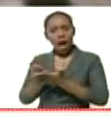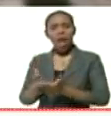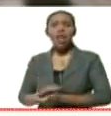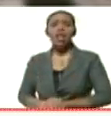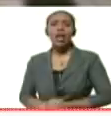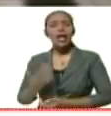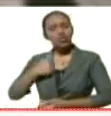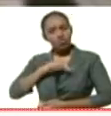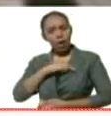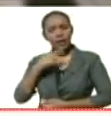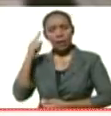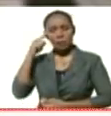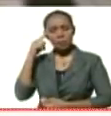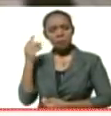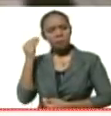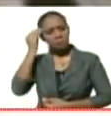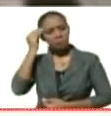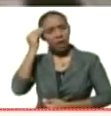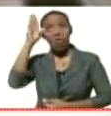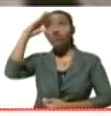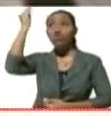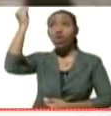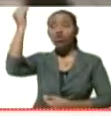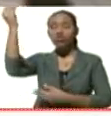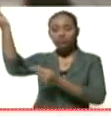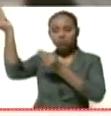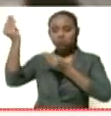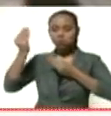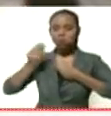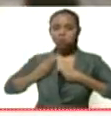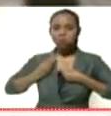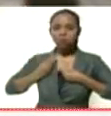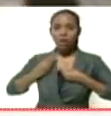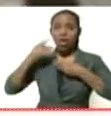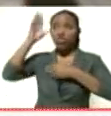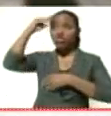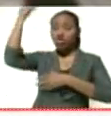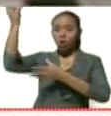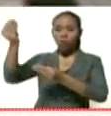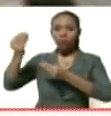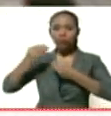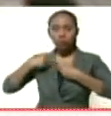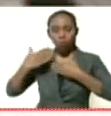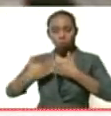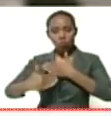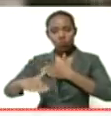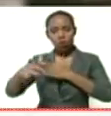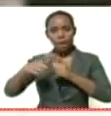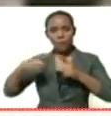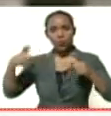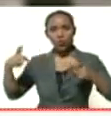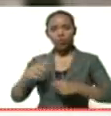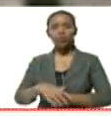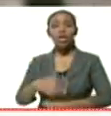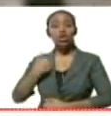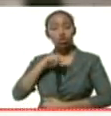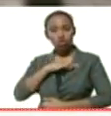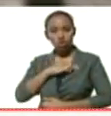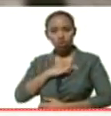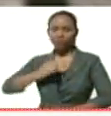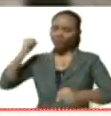las nuestras, Dios proveerá, Dios proveerá, Dios proveerá. Y nosotros a